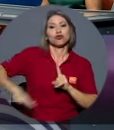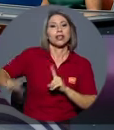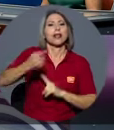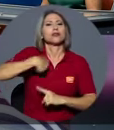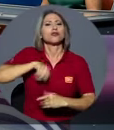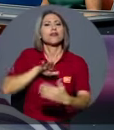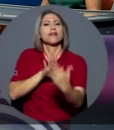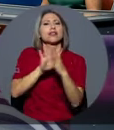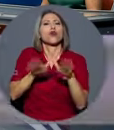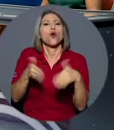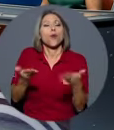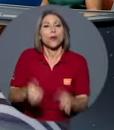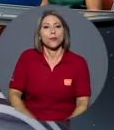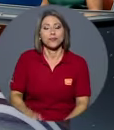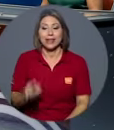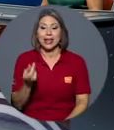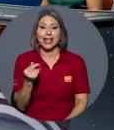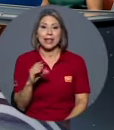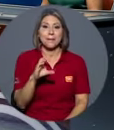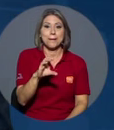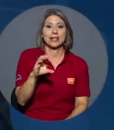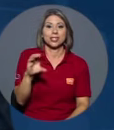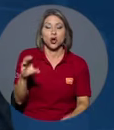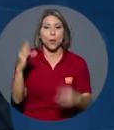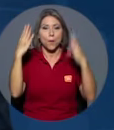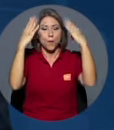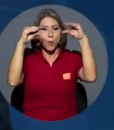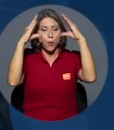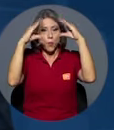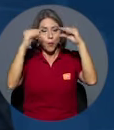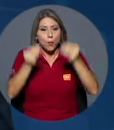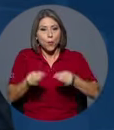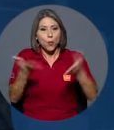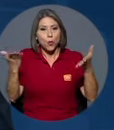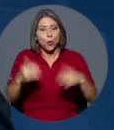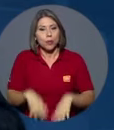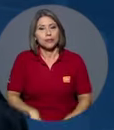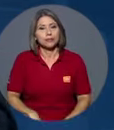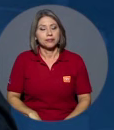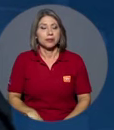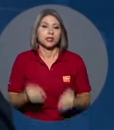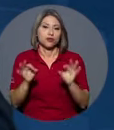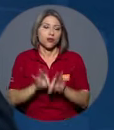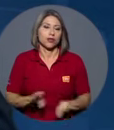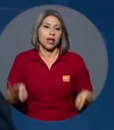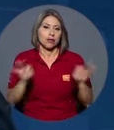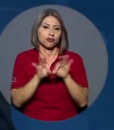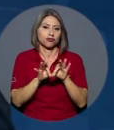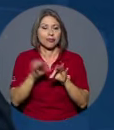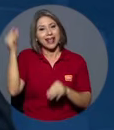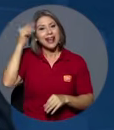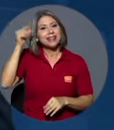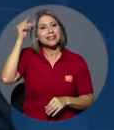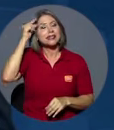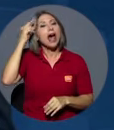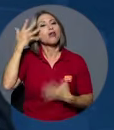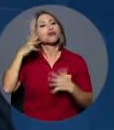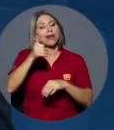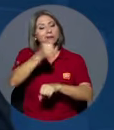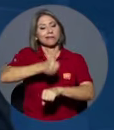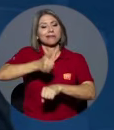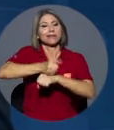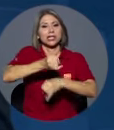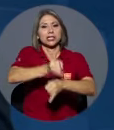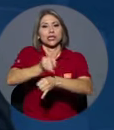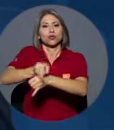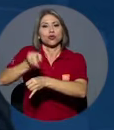afrontamos. La inversión pública en datos es fundamental, ¿verdad? El Estado ha apostado por institutos de investigación